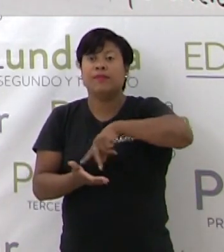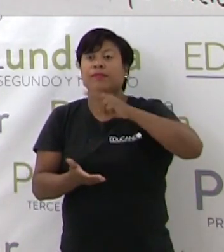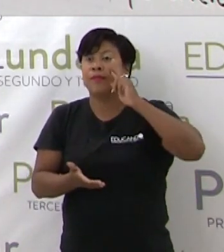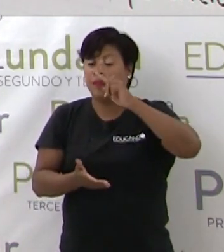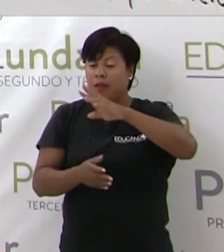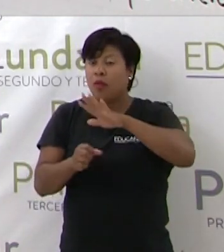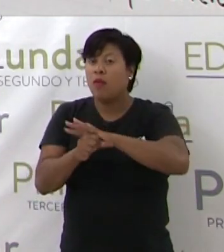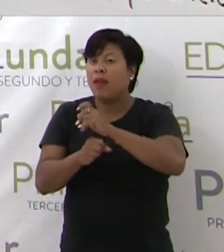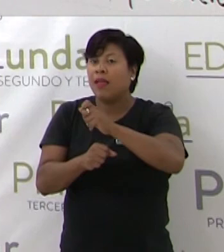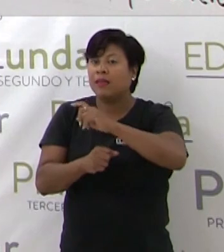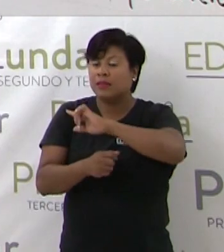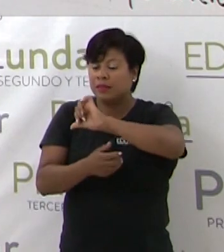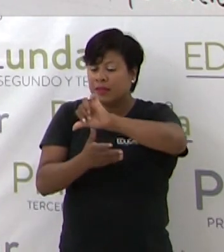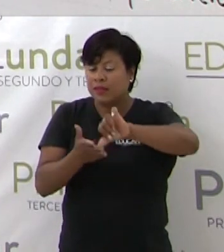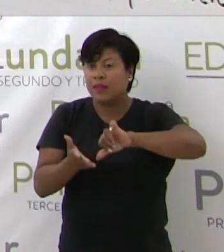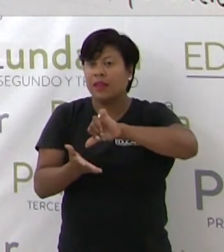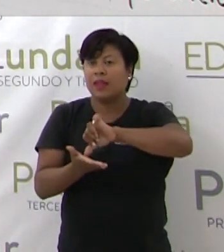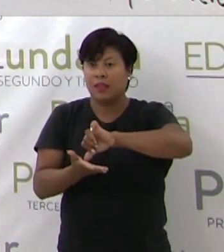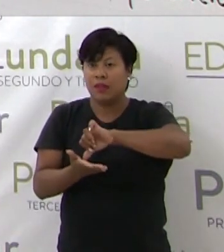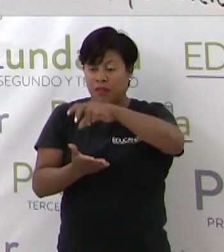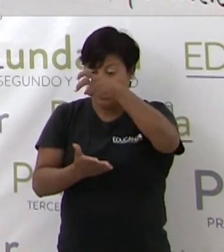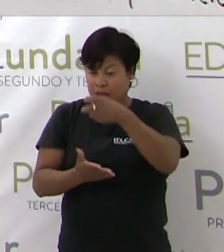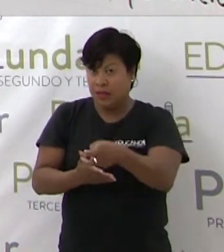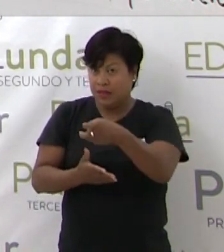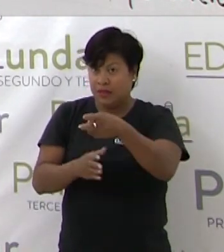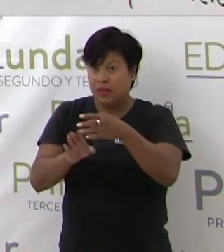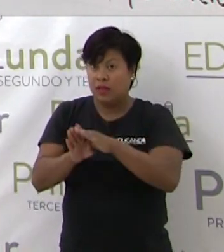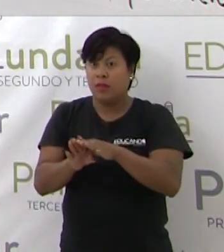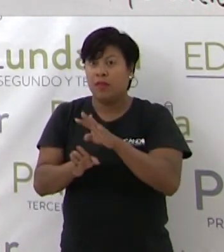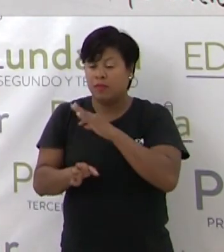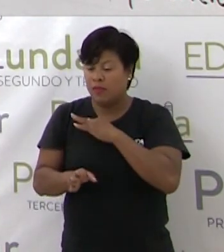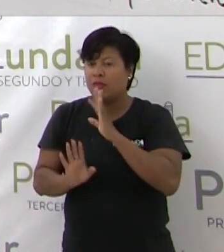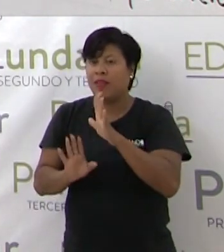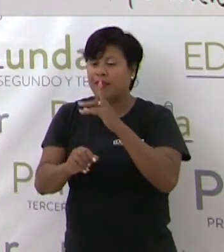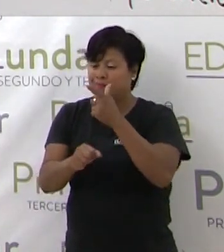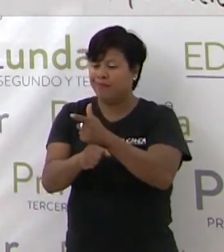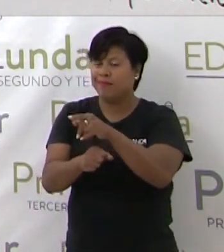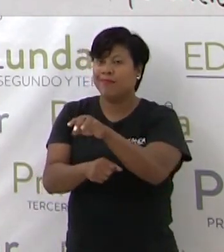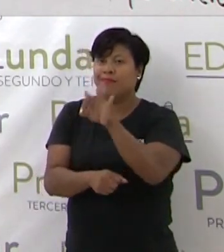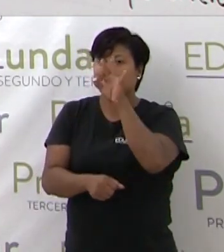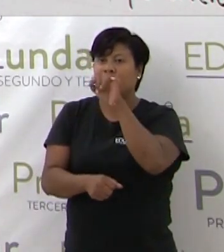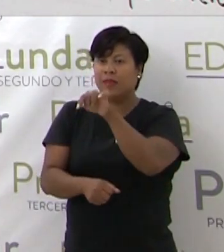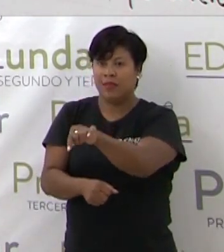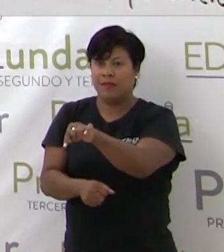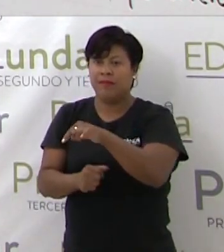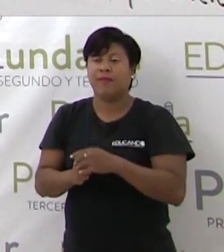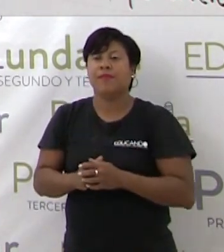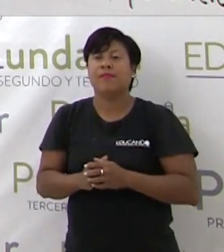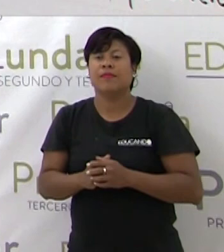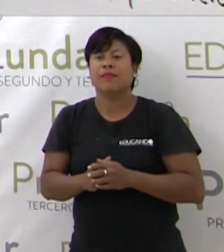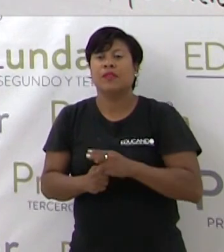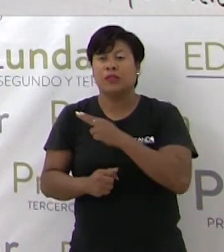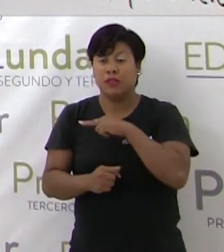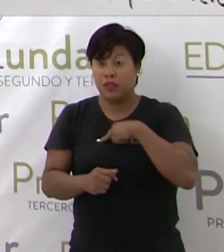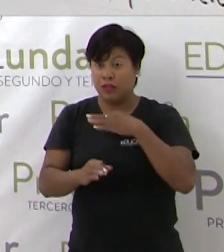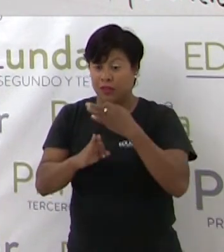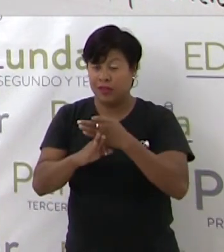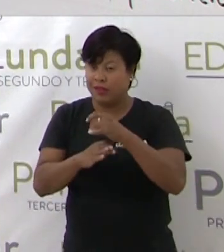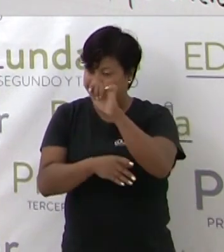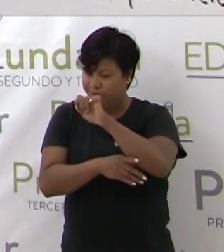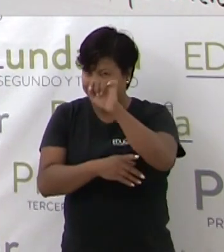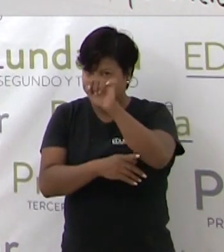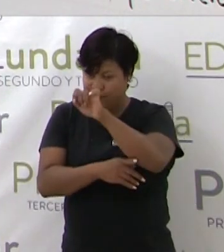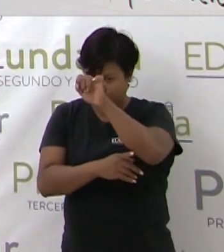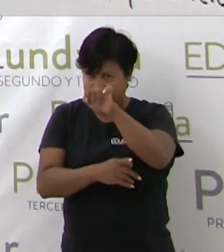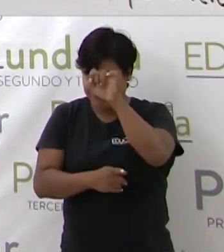y voy a ver cuál es el centro de esta figura. Ya lo he localizado, lo tengo acá y lo vamos a pintar.